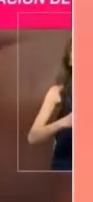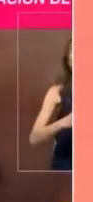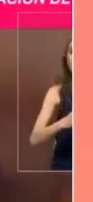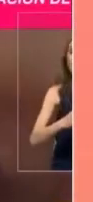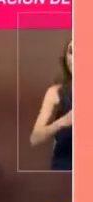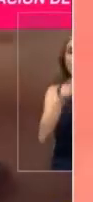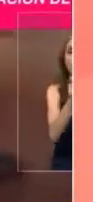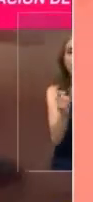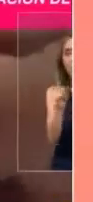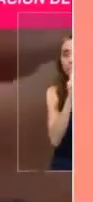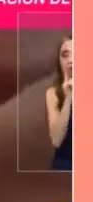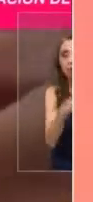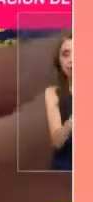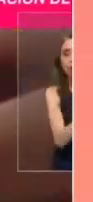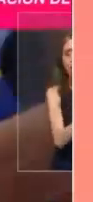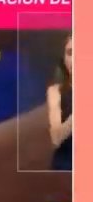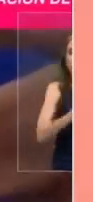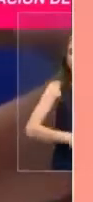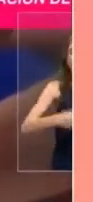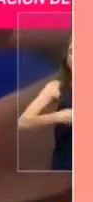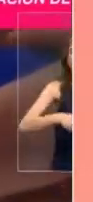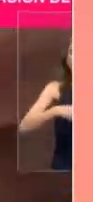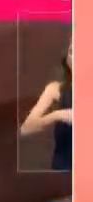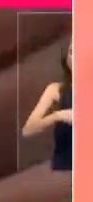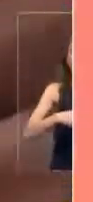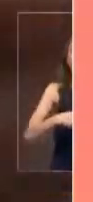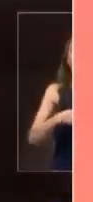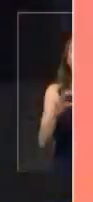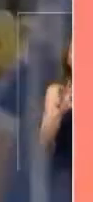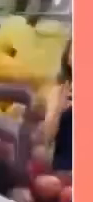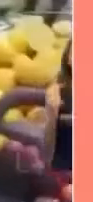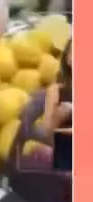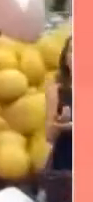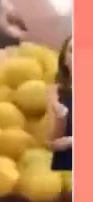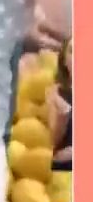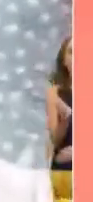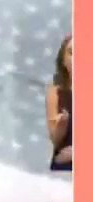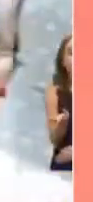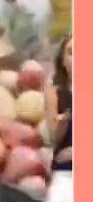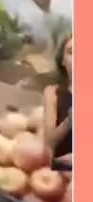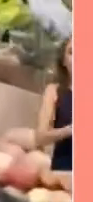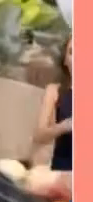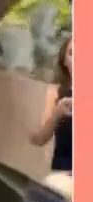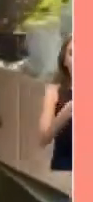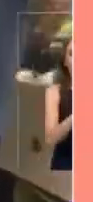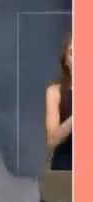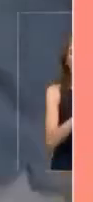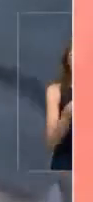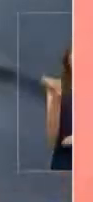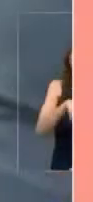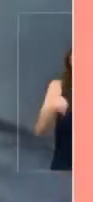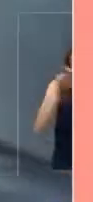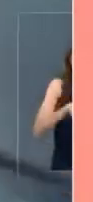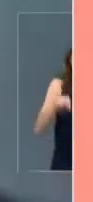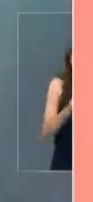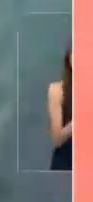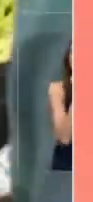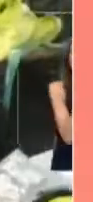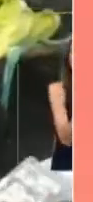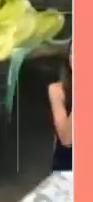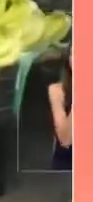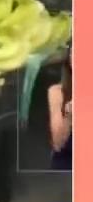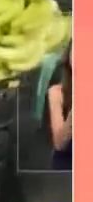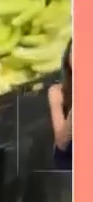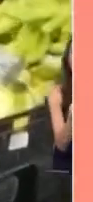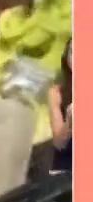de los psicotrópicos. Si hablamos de que esta persona en la feria además le está vendiendo a usted clonazepam y cualquiera de sus derivados, está